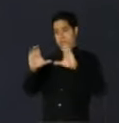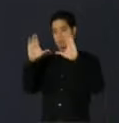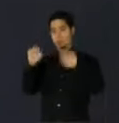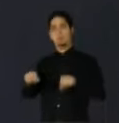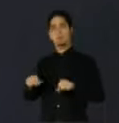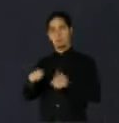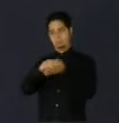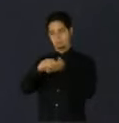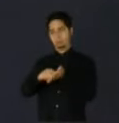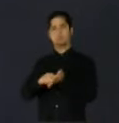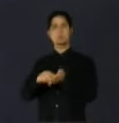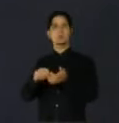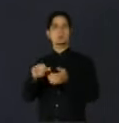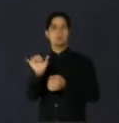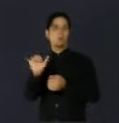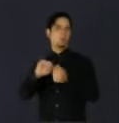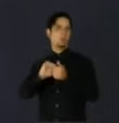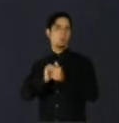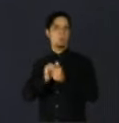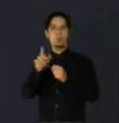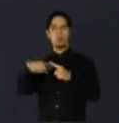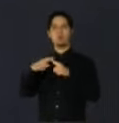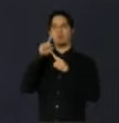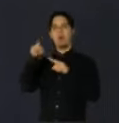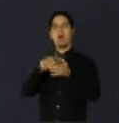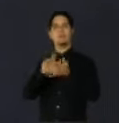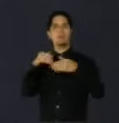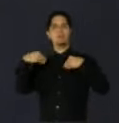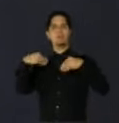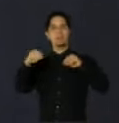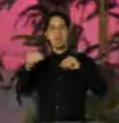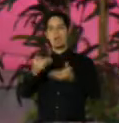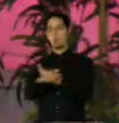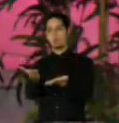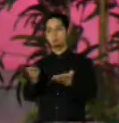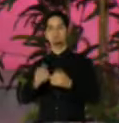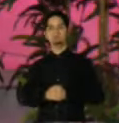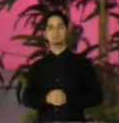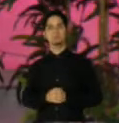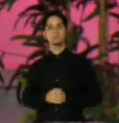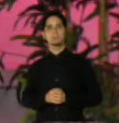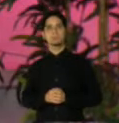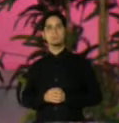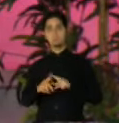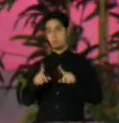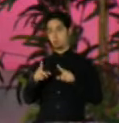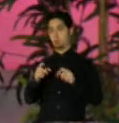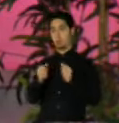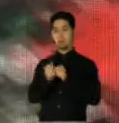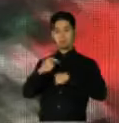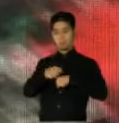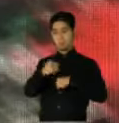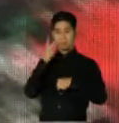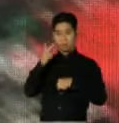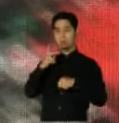si fuese una de las pruebas que se compran en la farmacia para otras situaciones. Así que todo esto va cambiando, y en la medida en que va cambiando tenemos